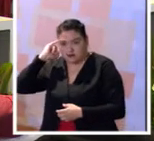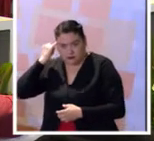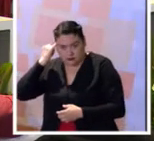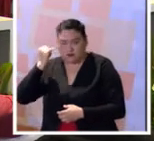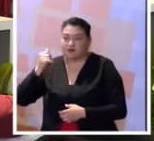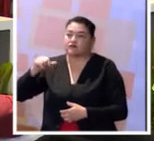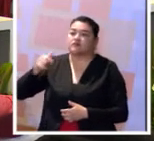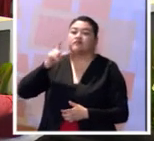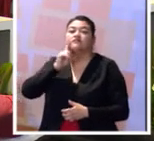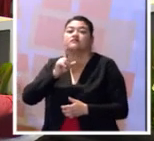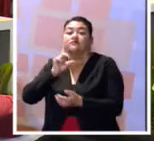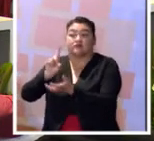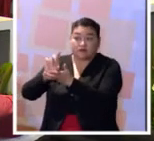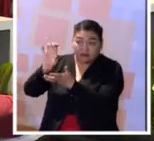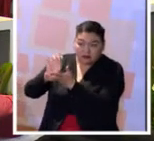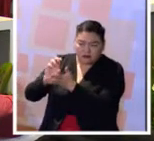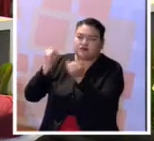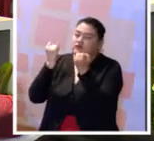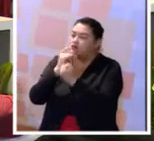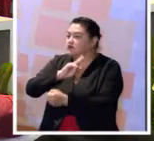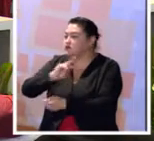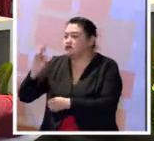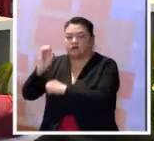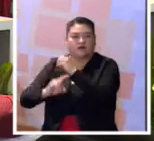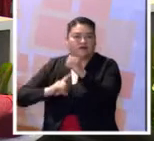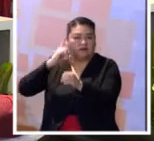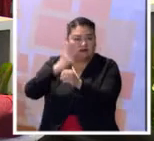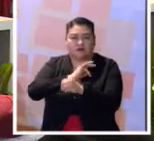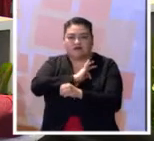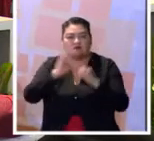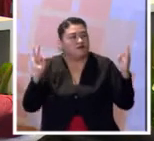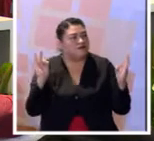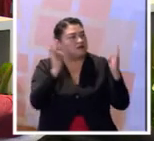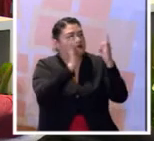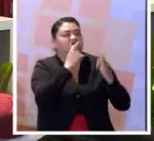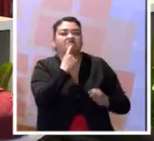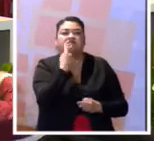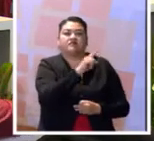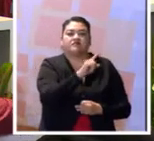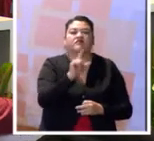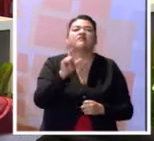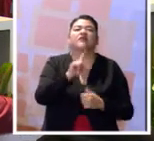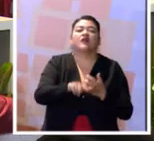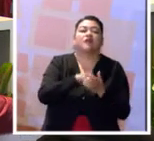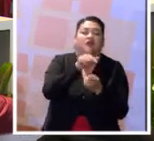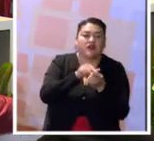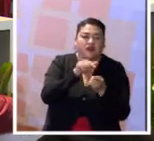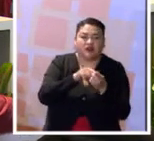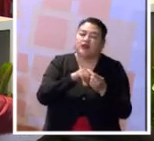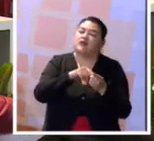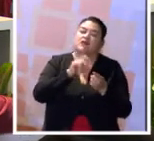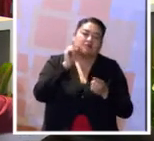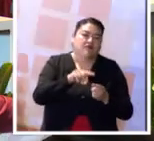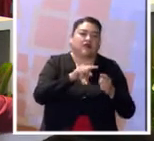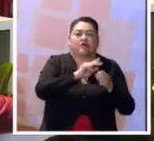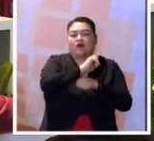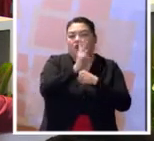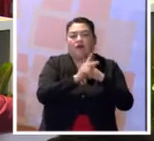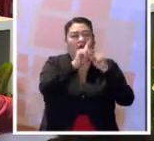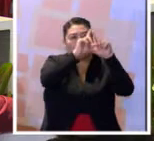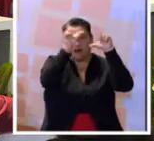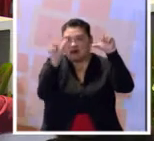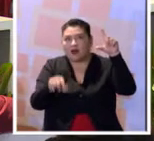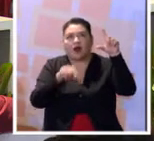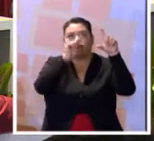discapacitadas. Entonces, cuando decimos que haya un aumento de servicio, esto tiene que ser a lo largo del país, en todas las regiones, que efectivamente toda